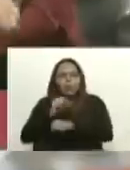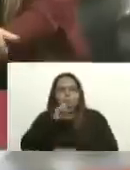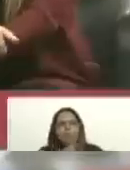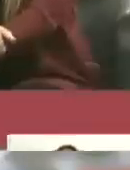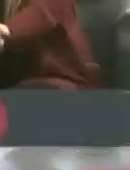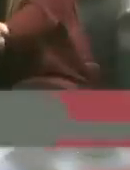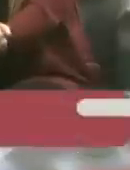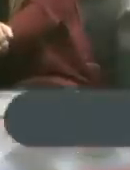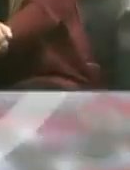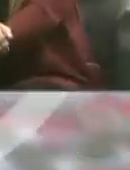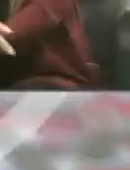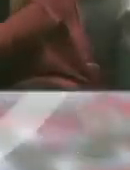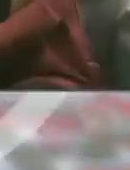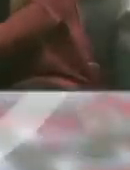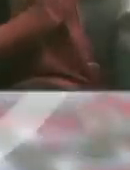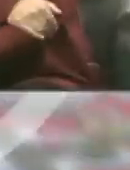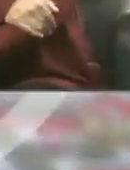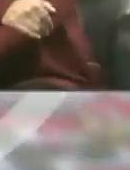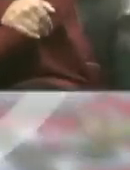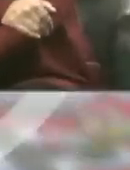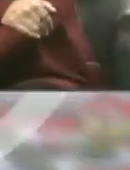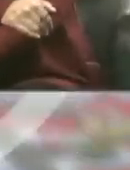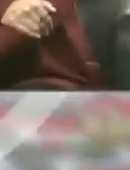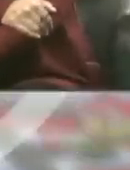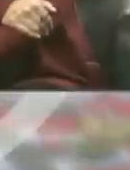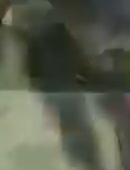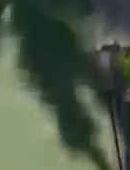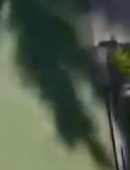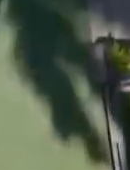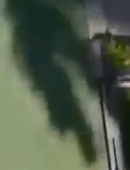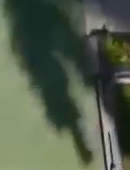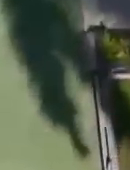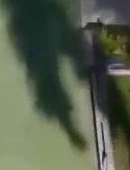Oh, información de última hora en el Palacio de Miraflores, Graia Casella, nos vamos inmediato.